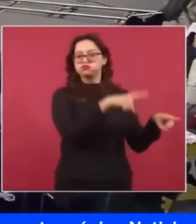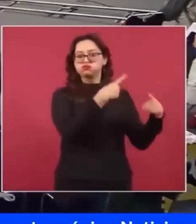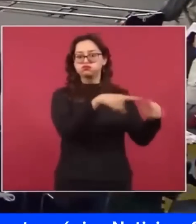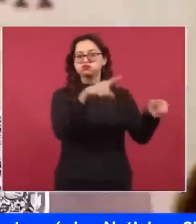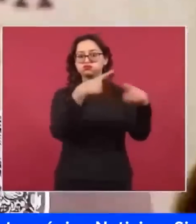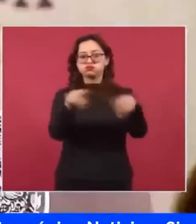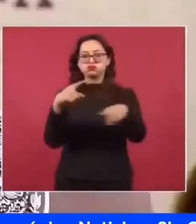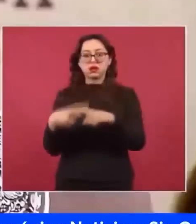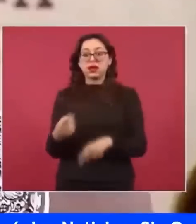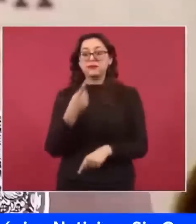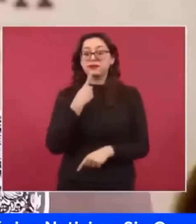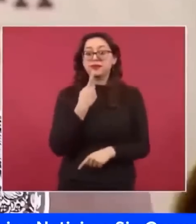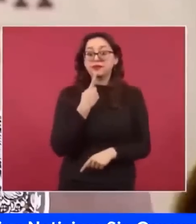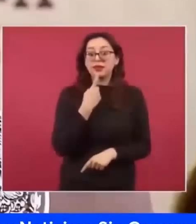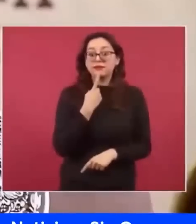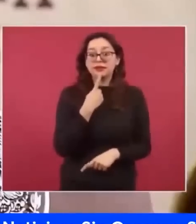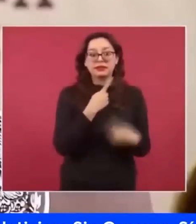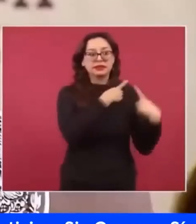y sabores.